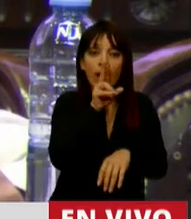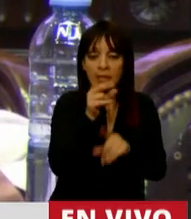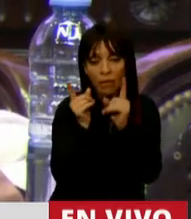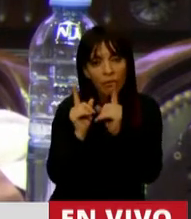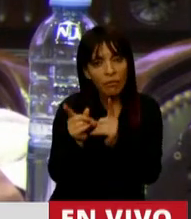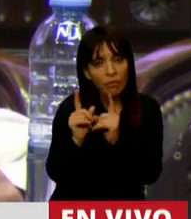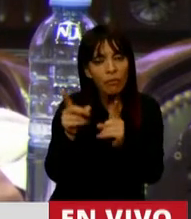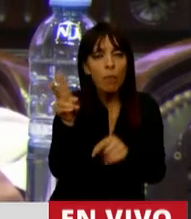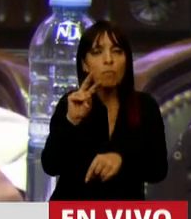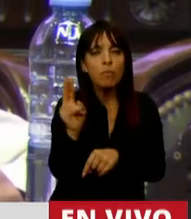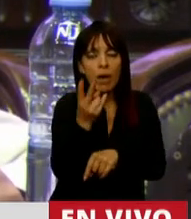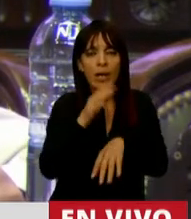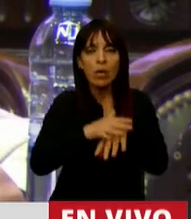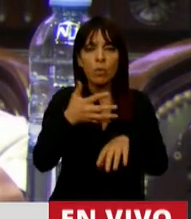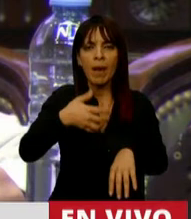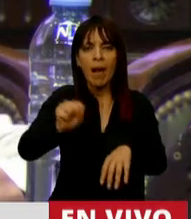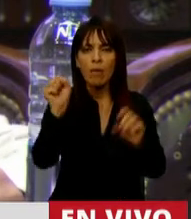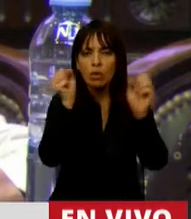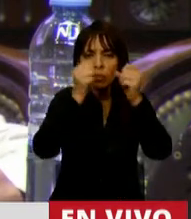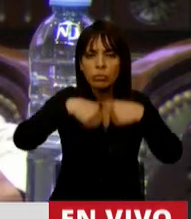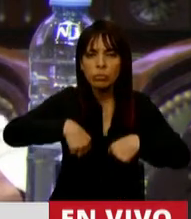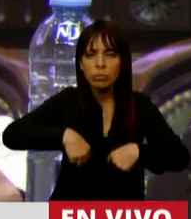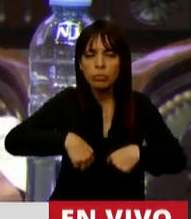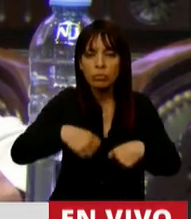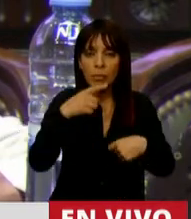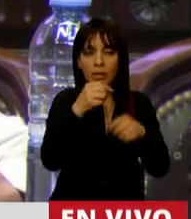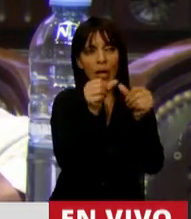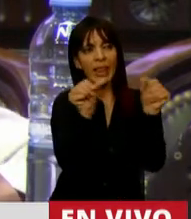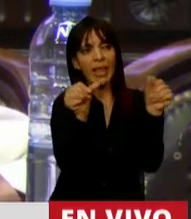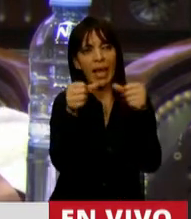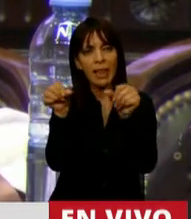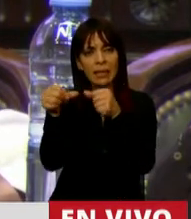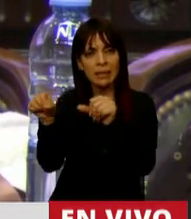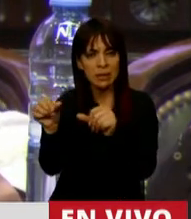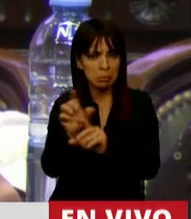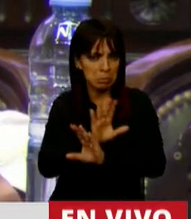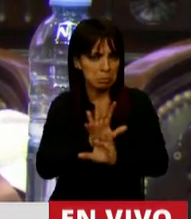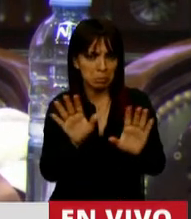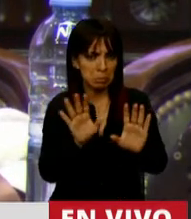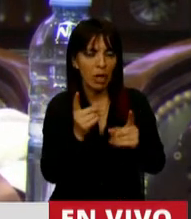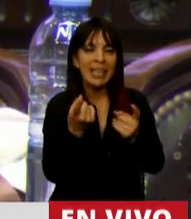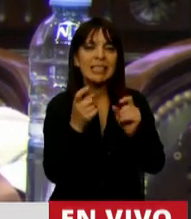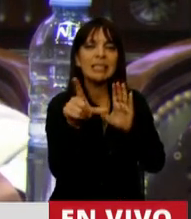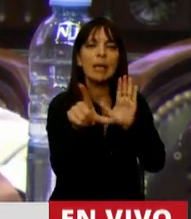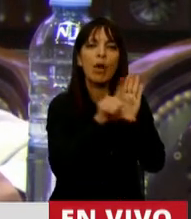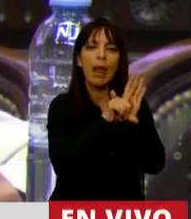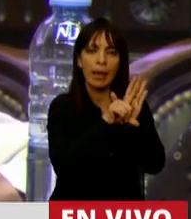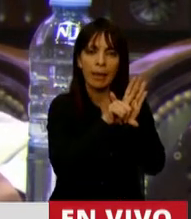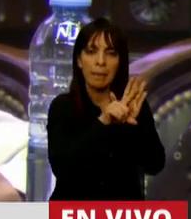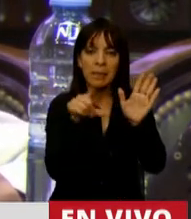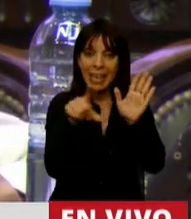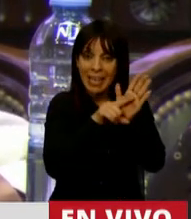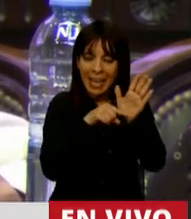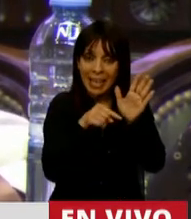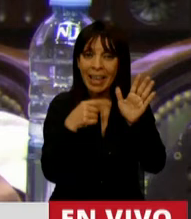clandestinos. Para esto no alcanzan los etiquetados. Se necesita una ley y esa ley es